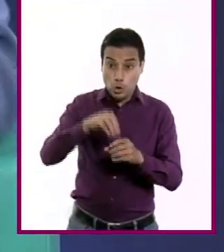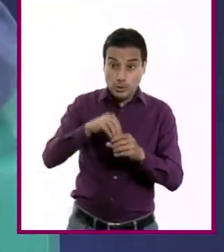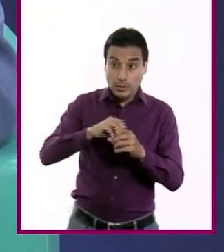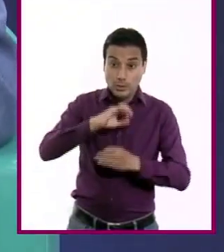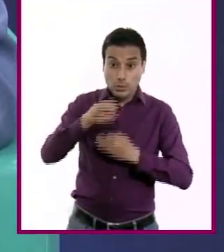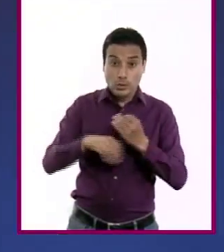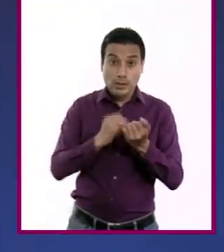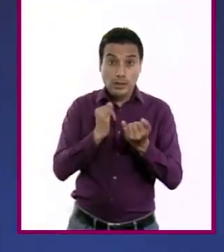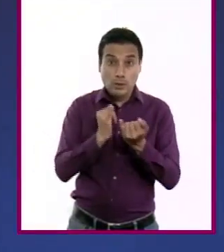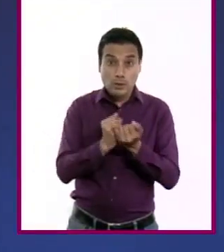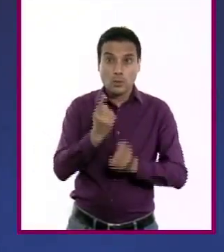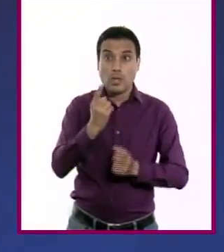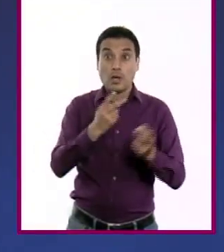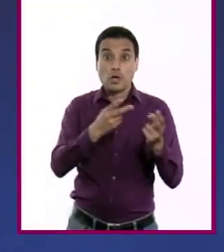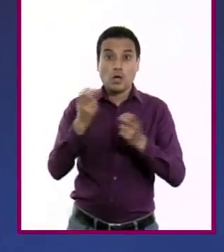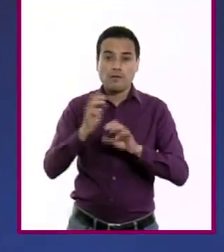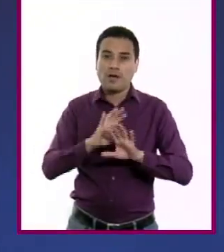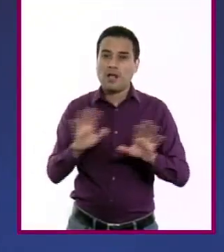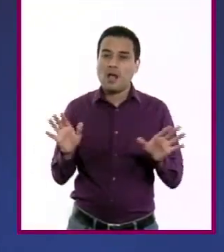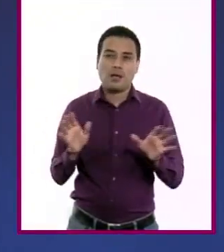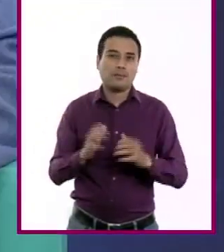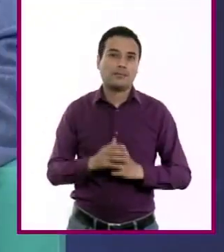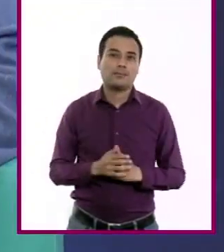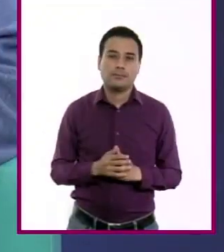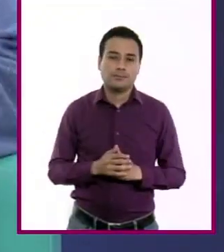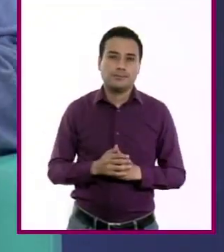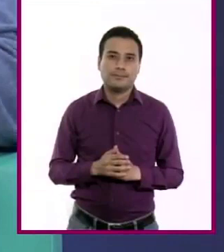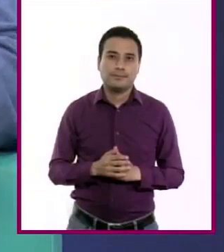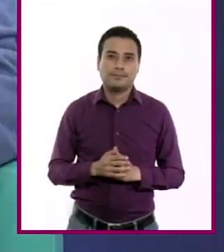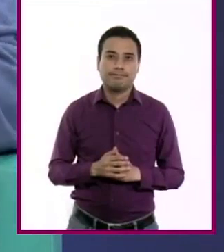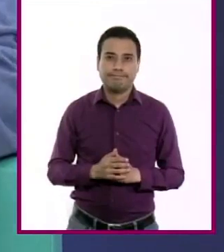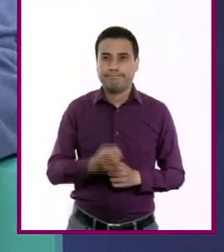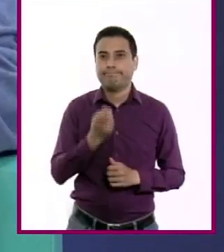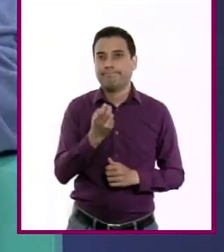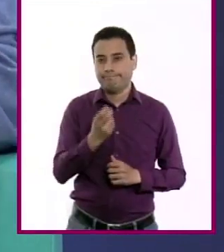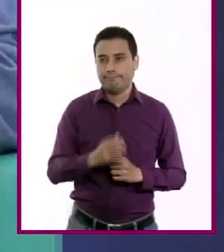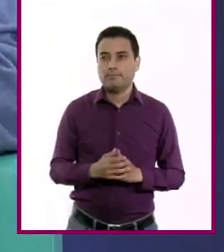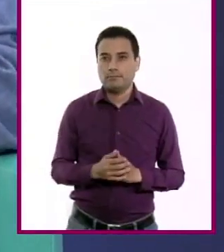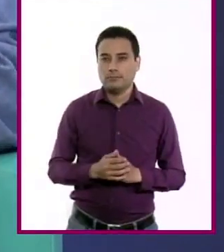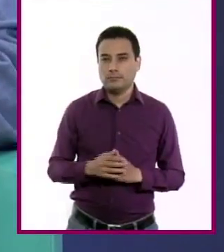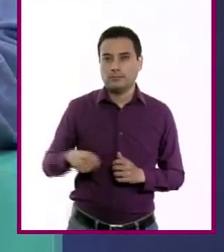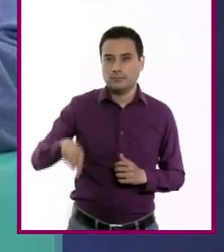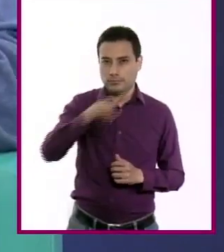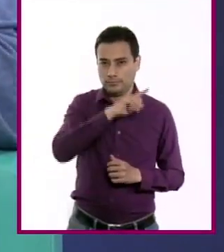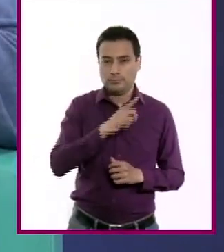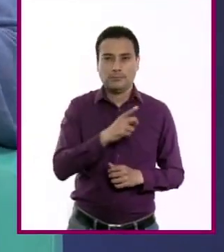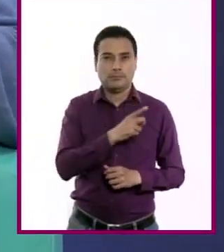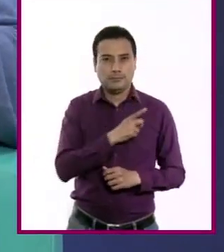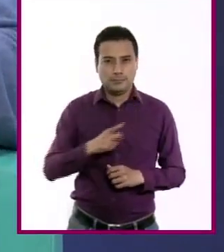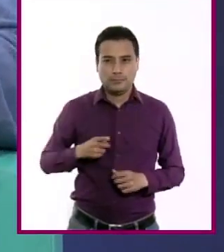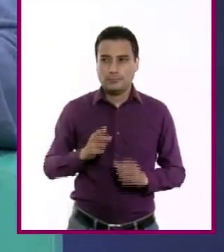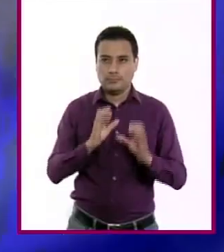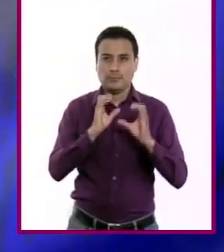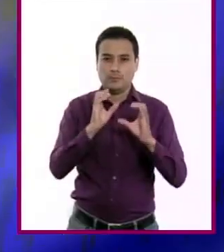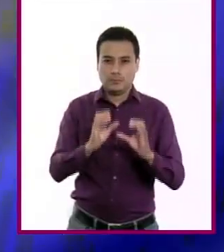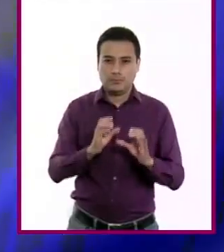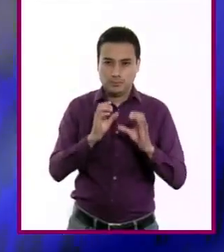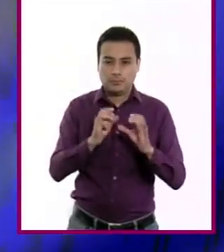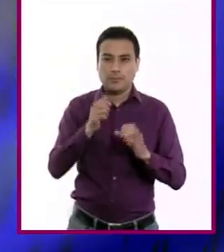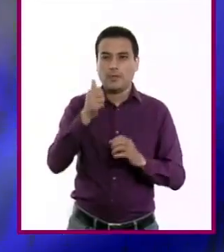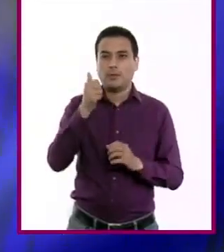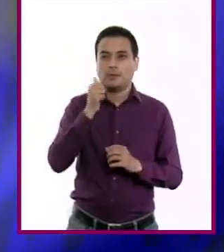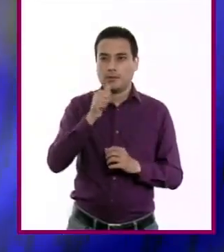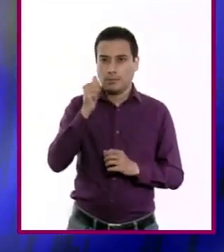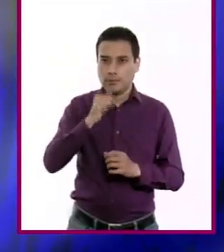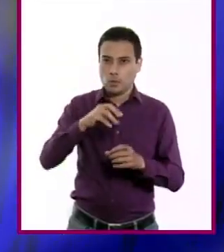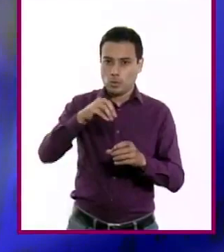lados, entonces te roban una contraseña y ya tienen acceso a todas tus cuentas. Entonces, tratar de tener esa parte de una contraseña en